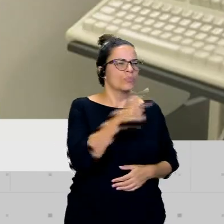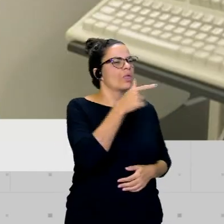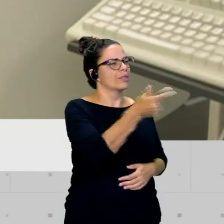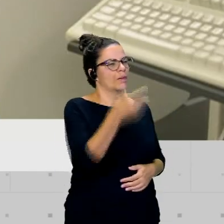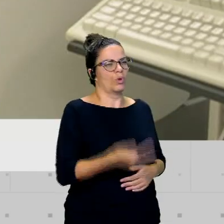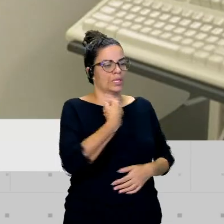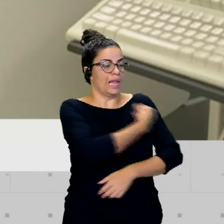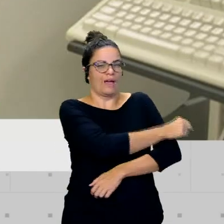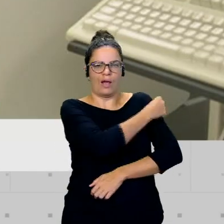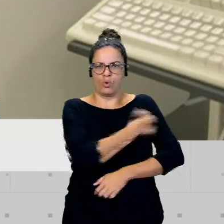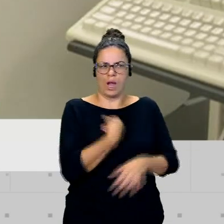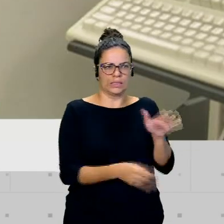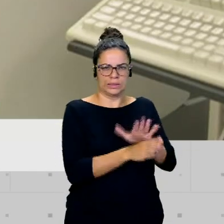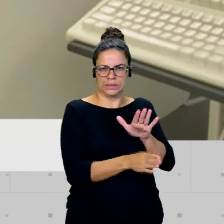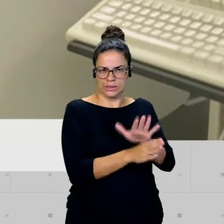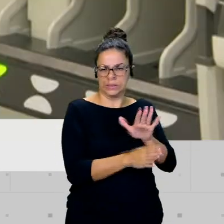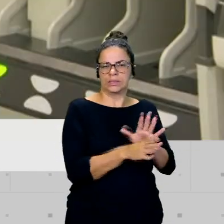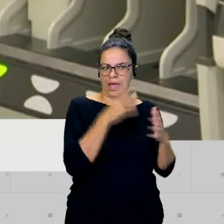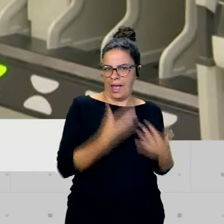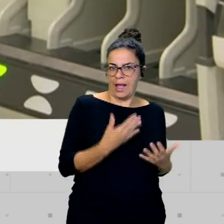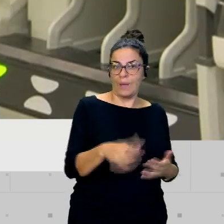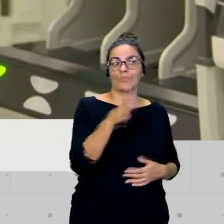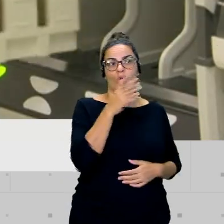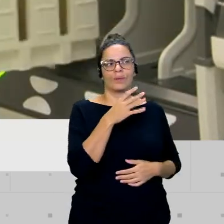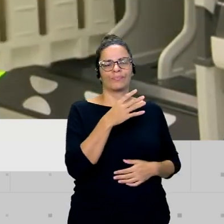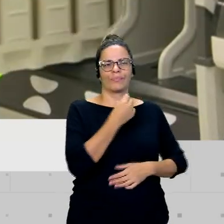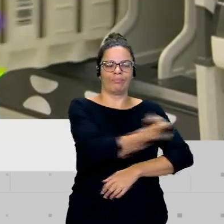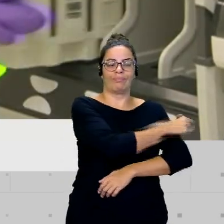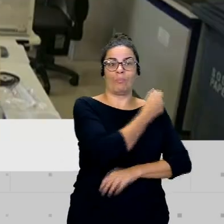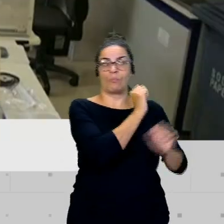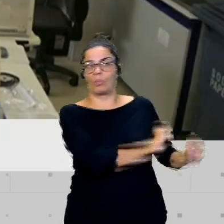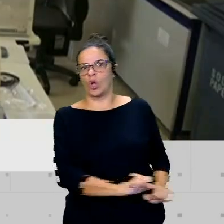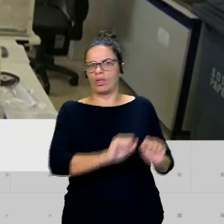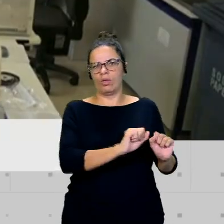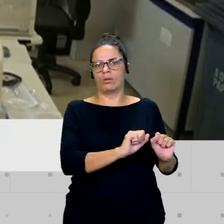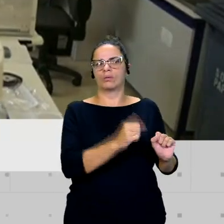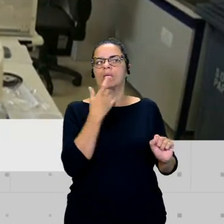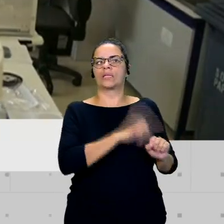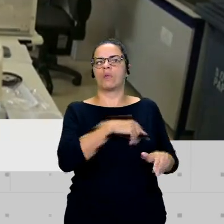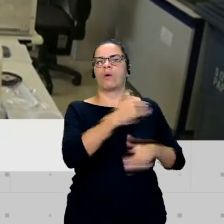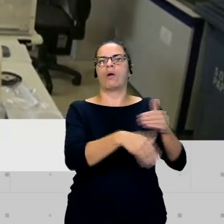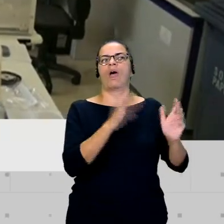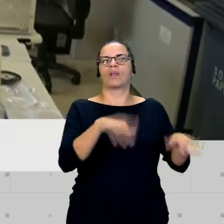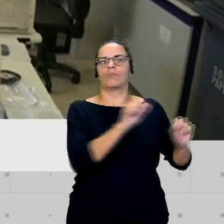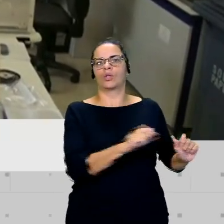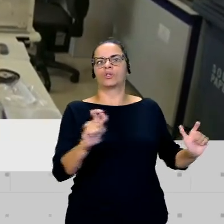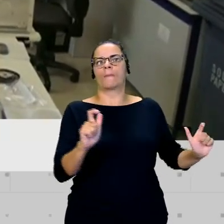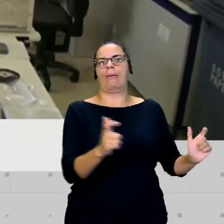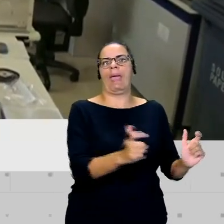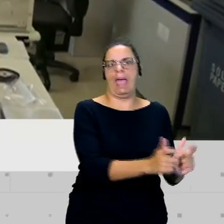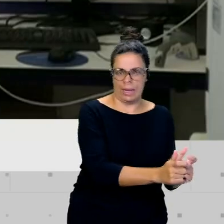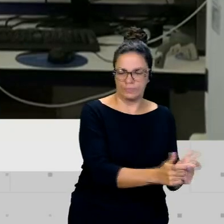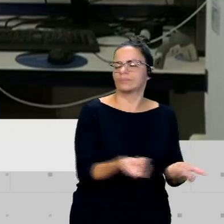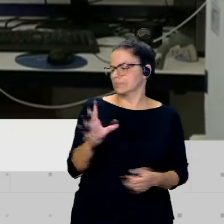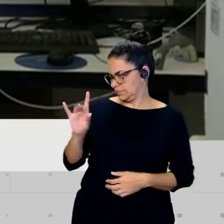sí. al día, y es que la duración de la protección disminuye, ¿no?, conforme avanza el tiempo. Dos cosas. Lo que tú has dicho,